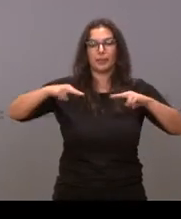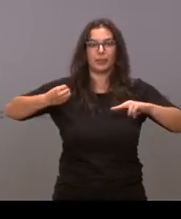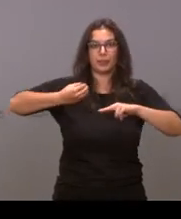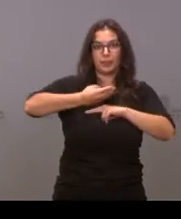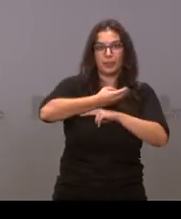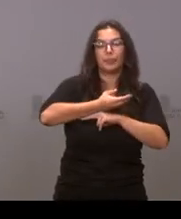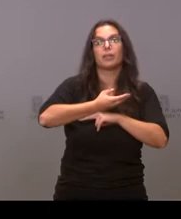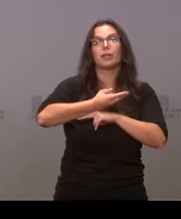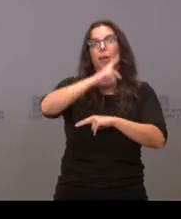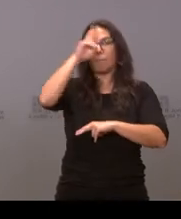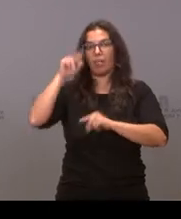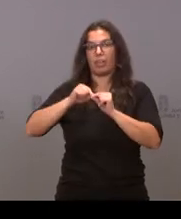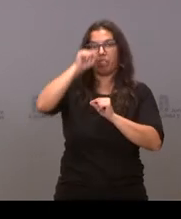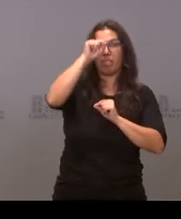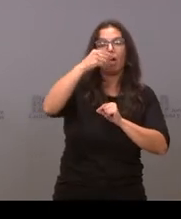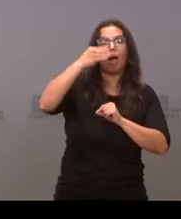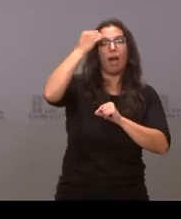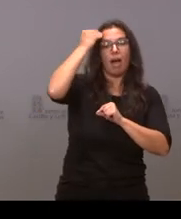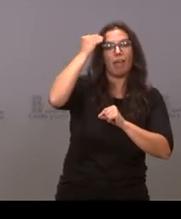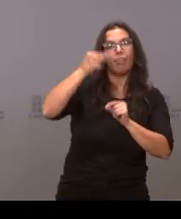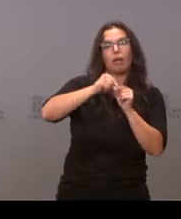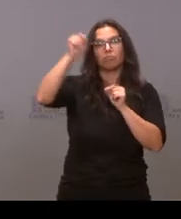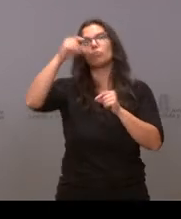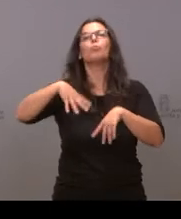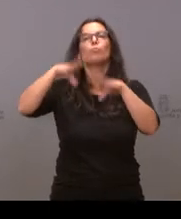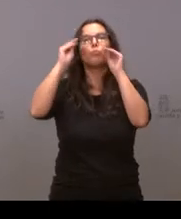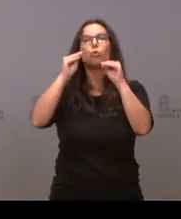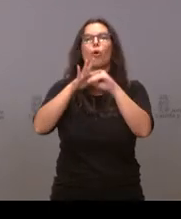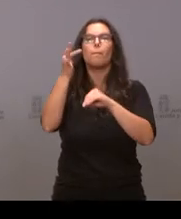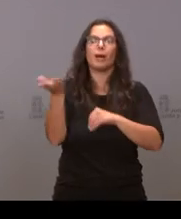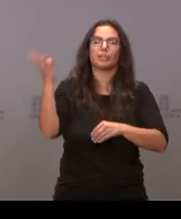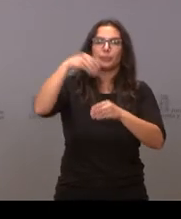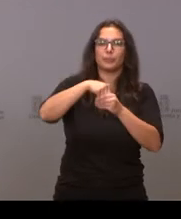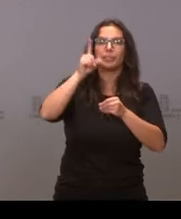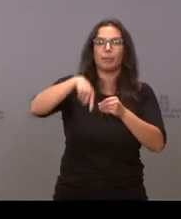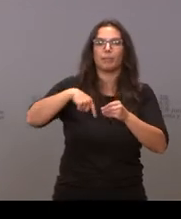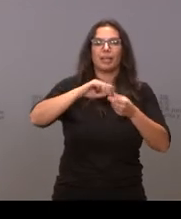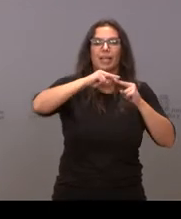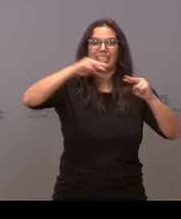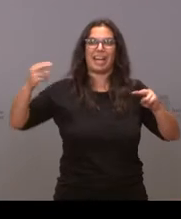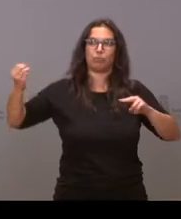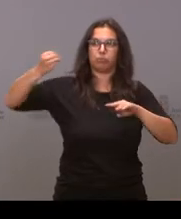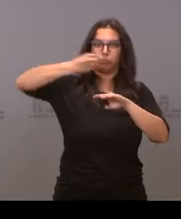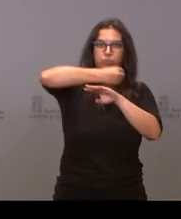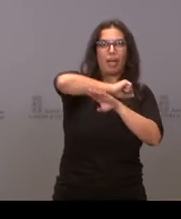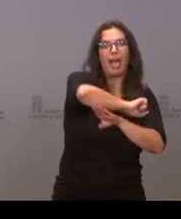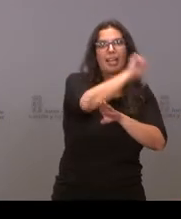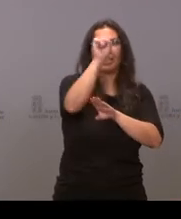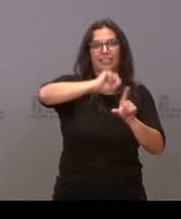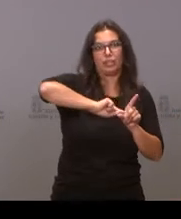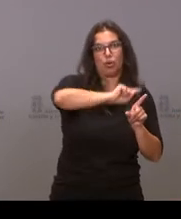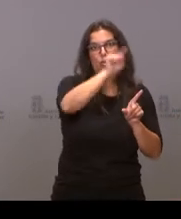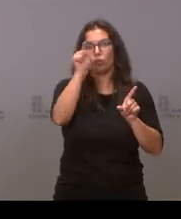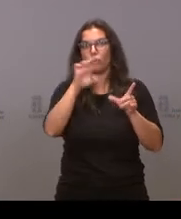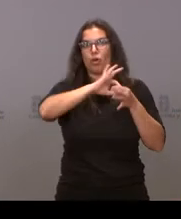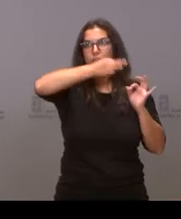aranda burgos y la incorporación en el corredor atlántico central en el que estamos trabajando para que